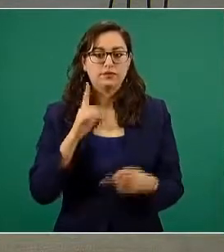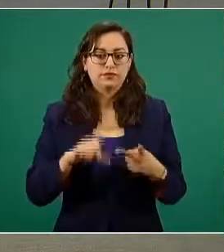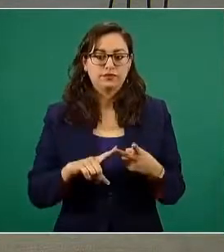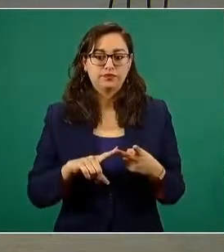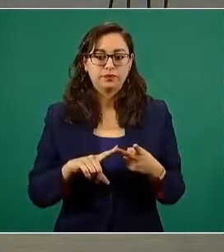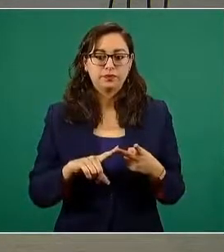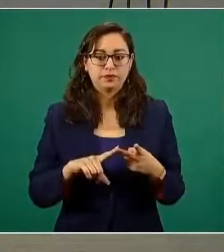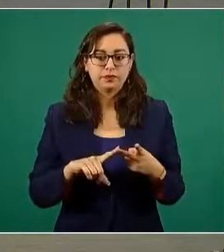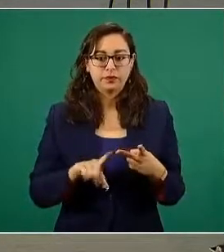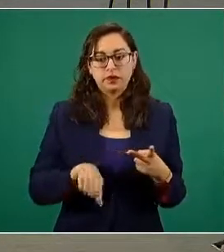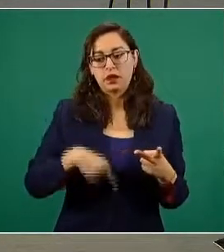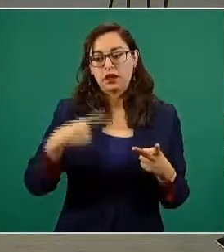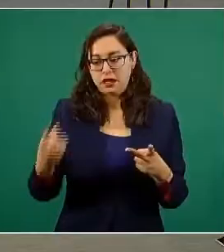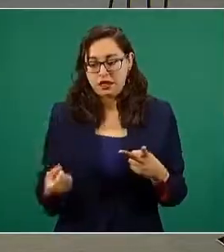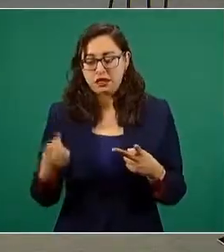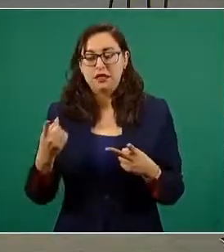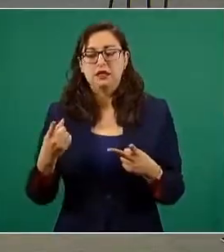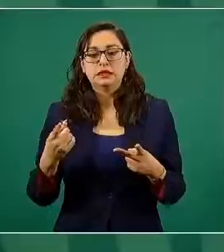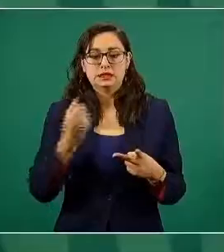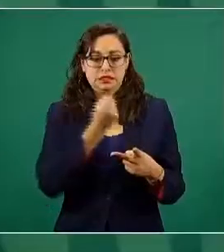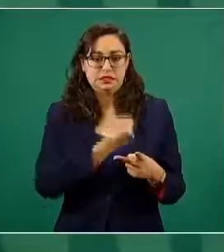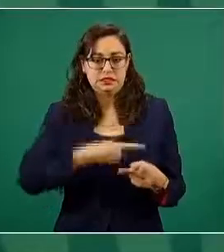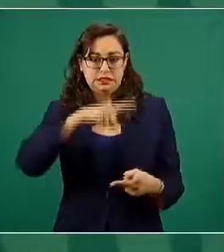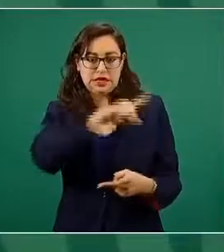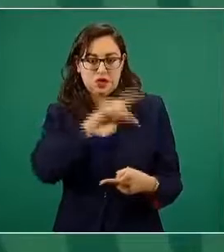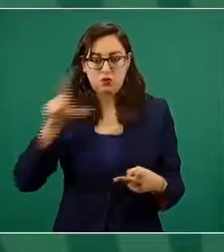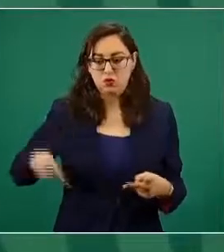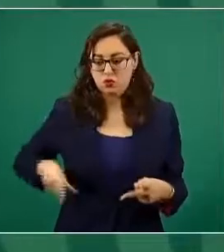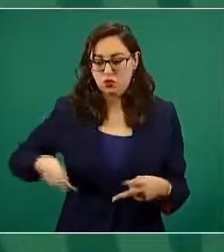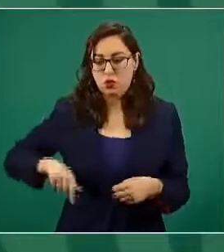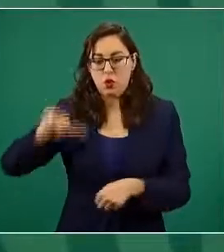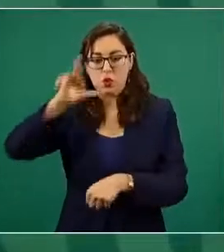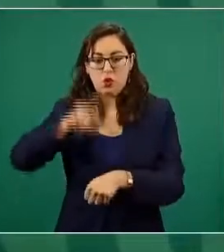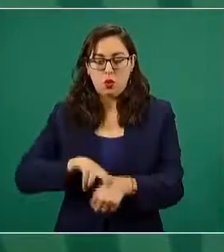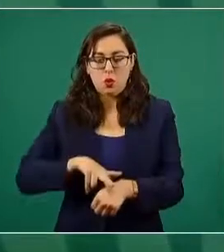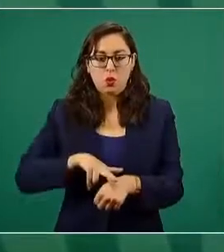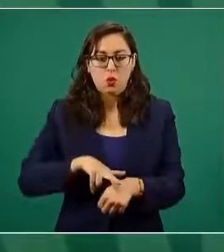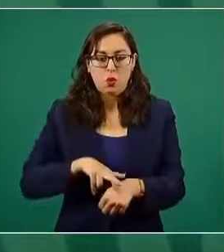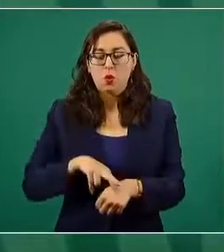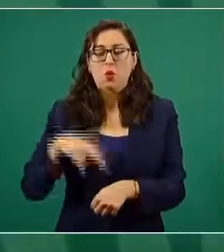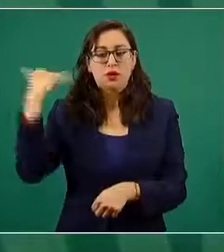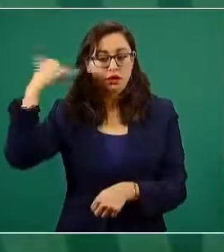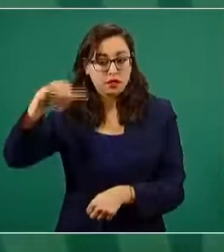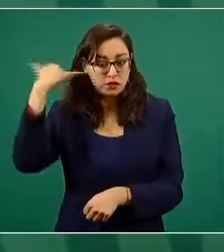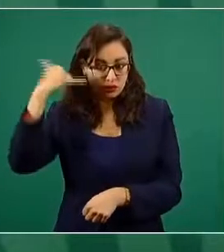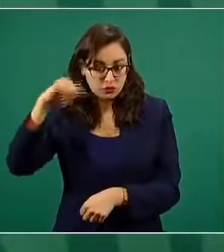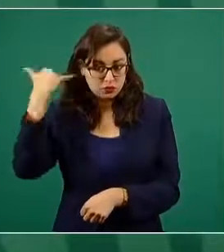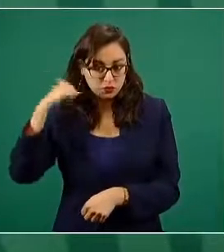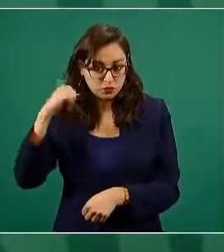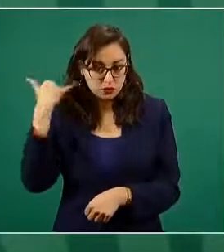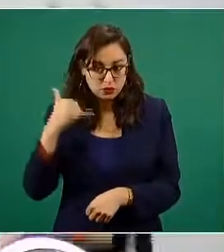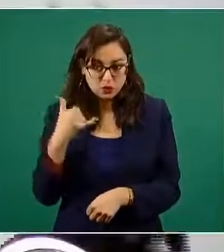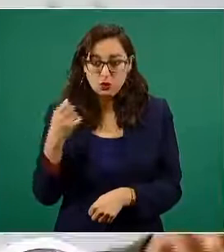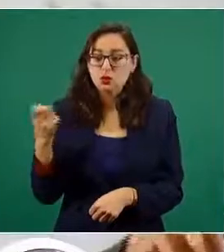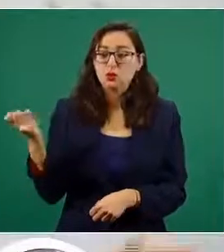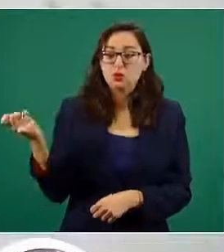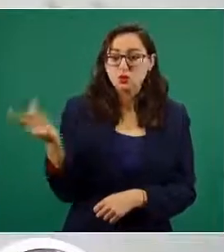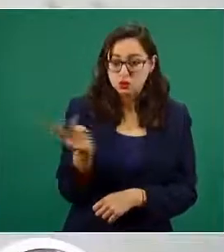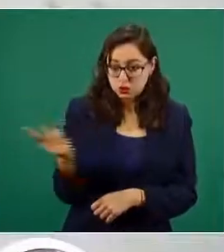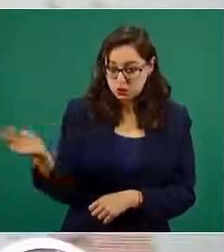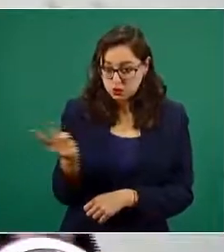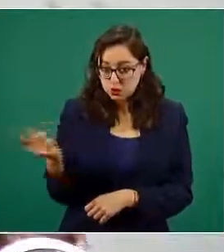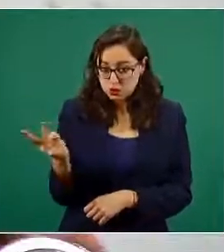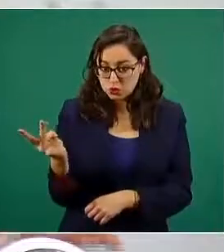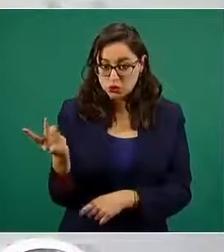presidente de la Comisión de Salud de CONAGO, el gobernador Mauricio Vila Dosal de Yucatán, nos han pedido que